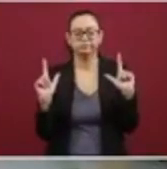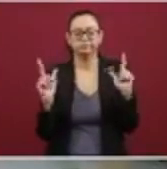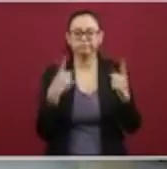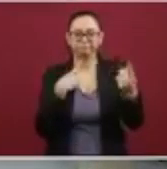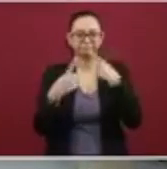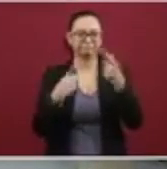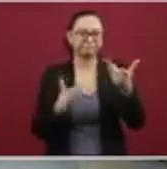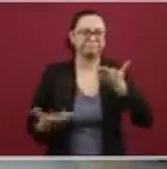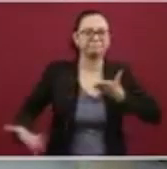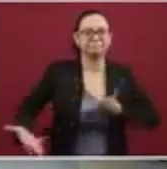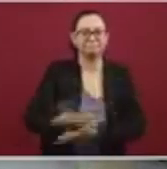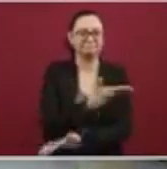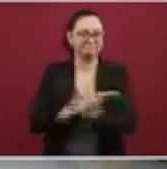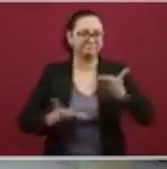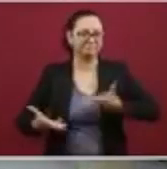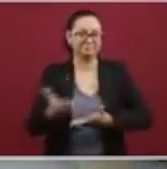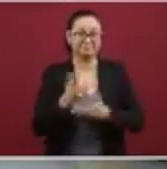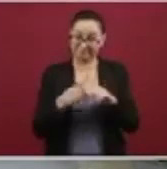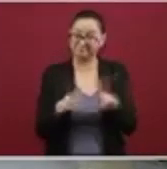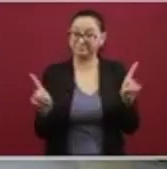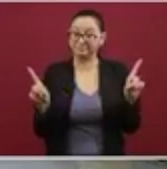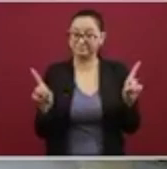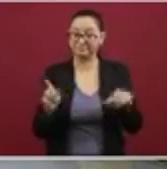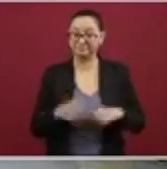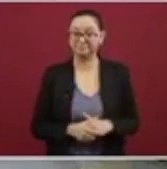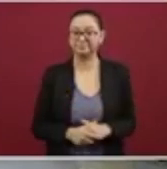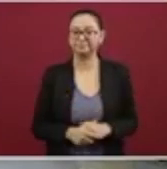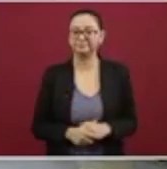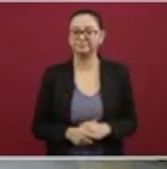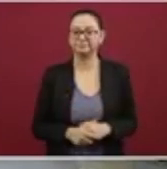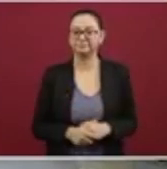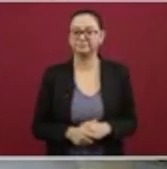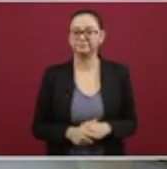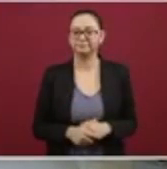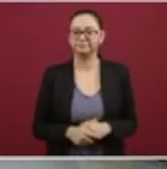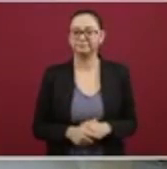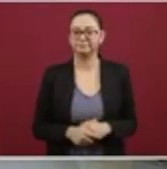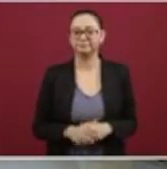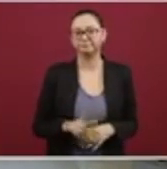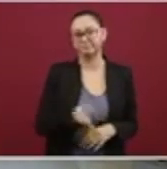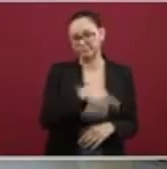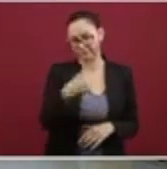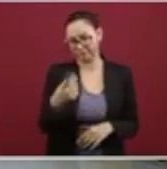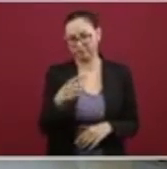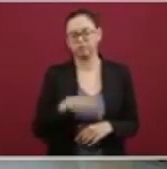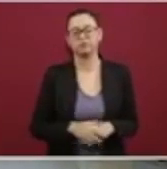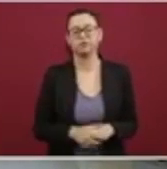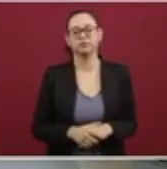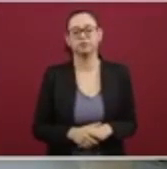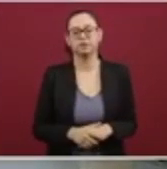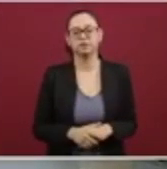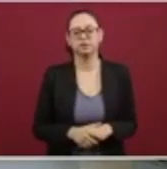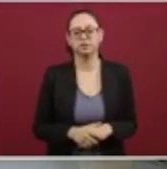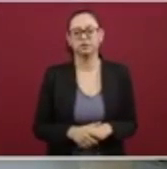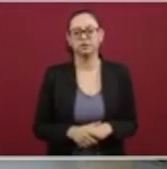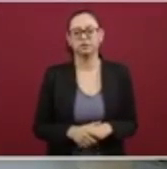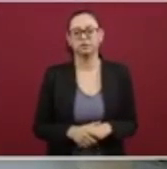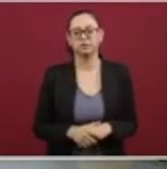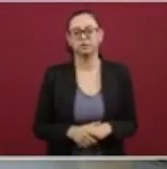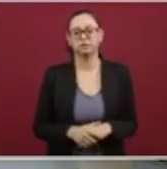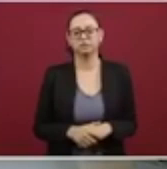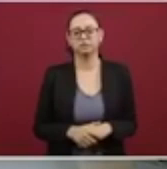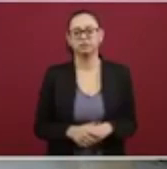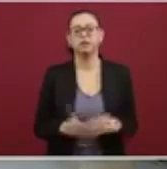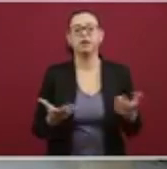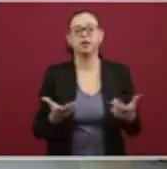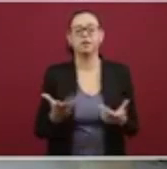diálogo circular. A ver, páramo. Ahora sí, gracias. Arturo Páramo, Grupo Imagen. Felicidades,